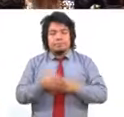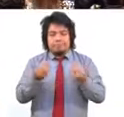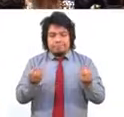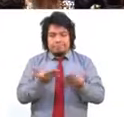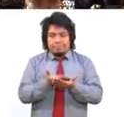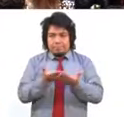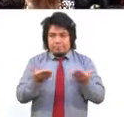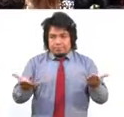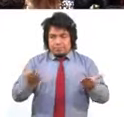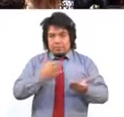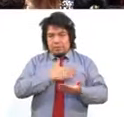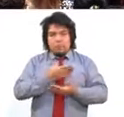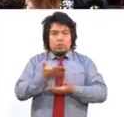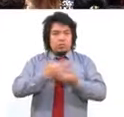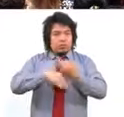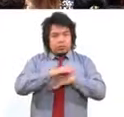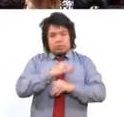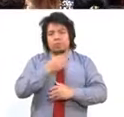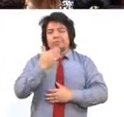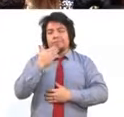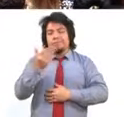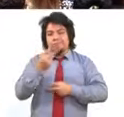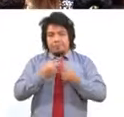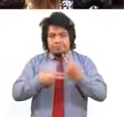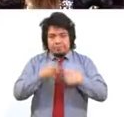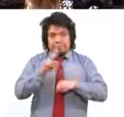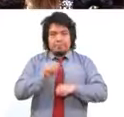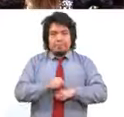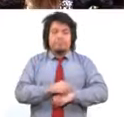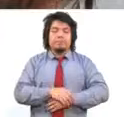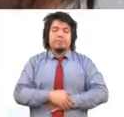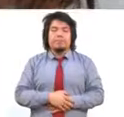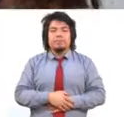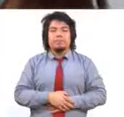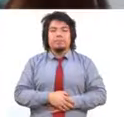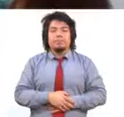y caballeros, sean todas y todos bienvenidos.